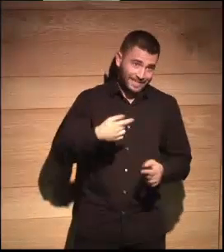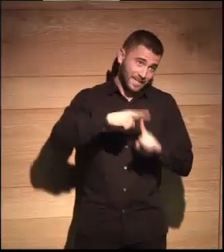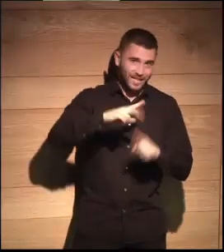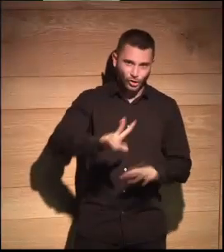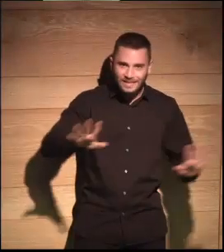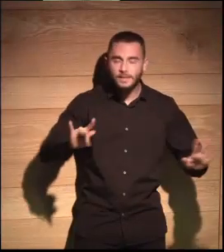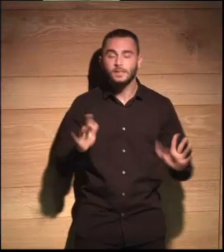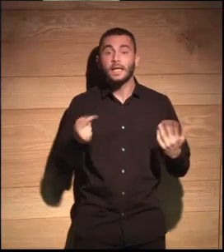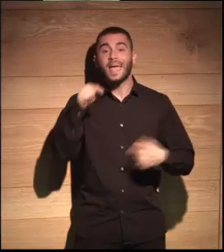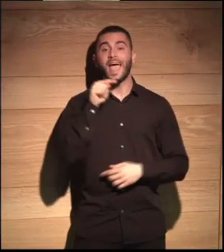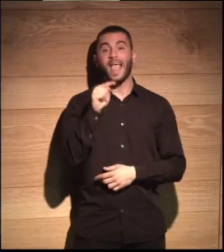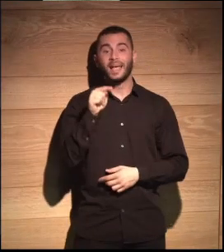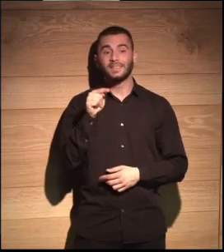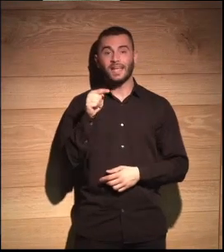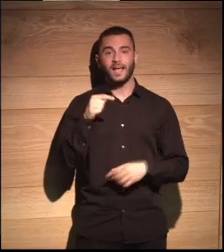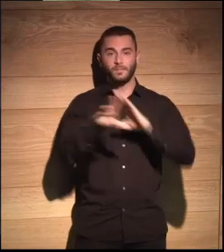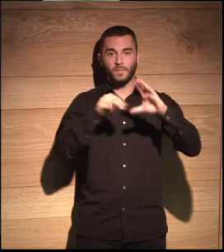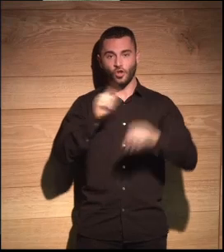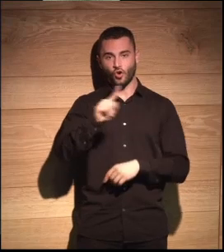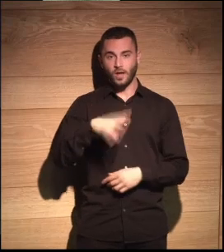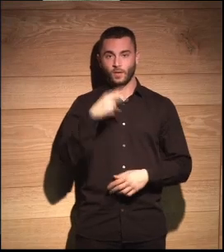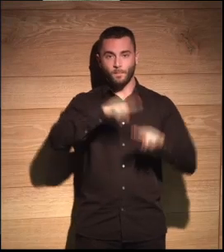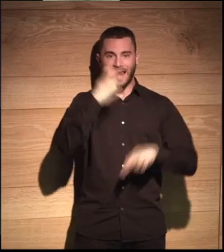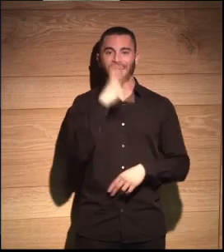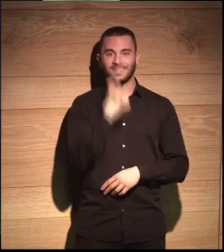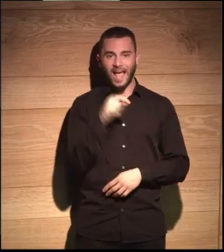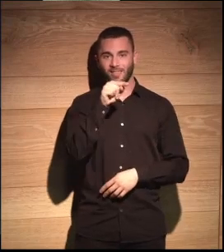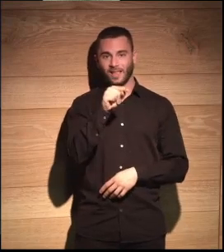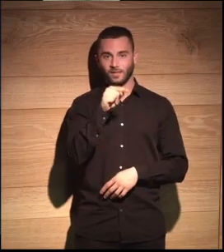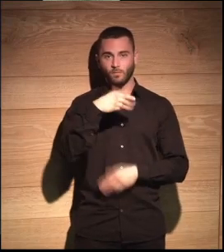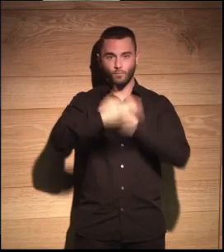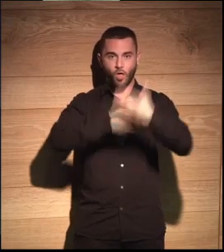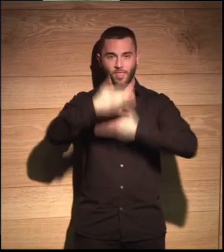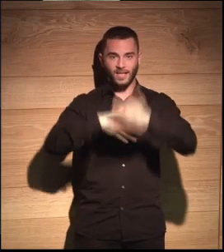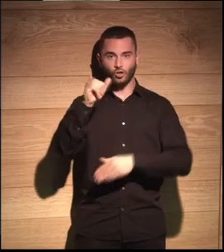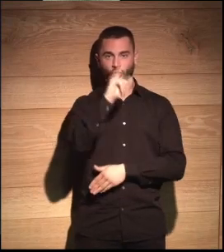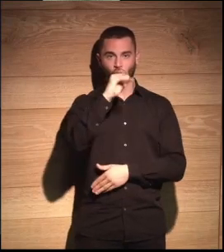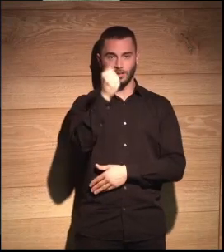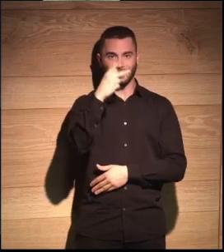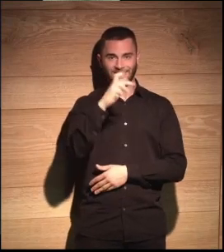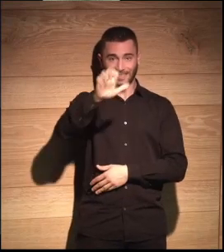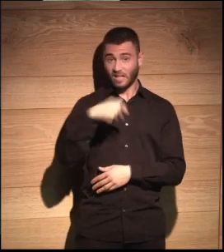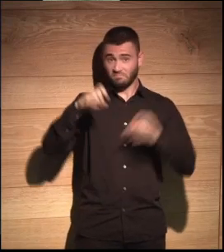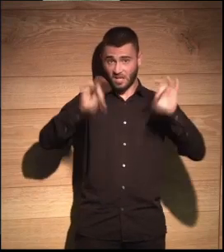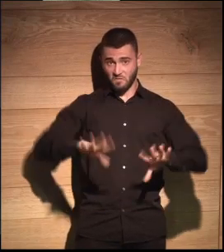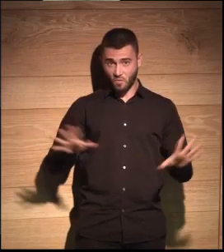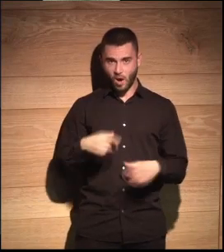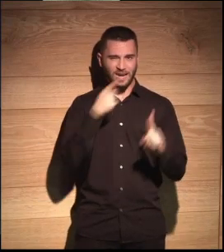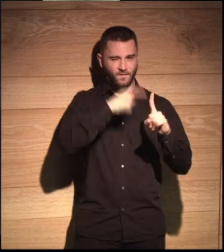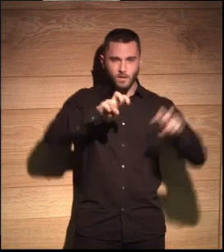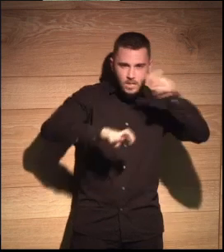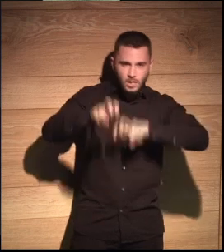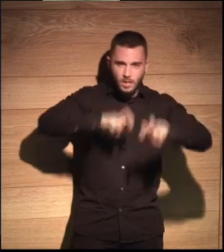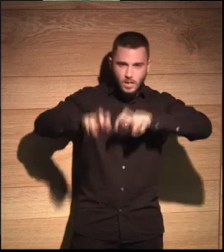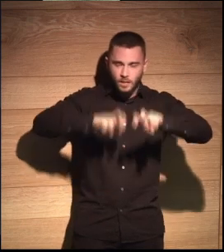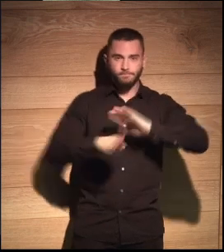es lo que pasa en el vídeo. Será Blacksad. Un poco el mismo proceso con Jake. Seguimos adelante, buscamos referencias de